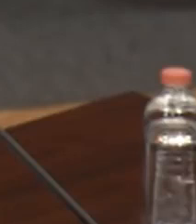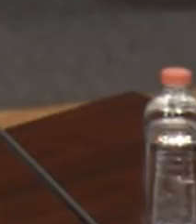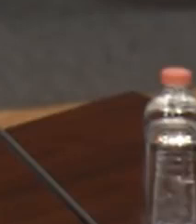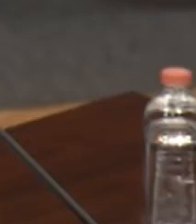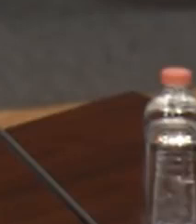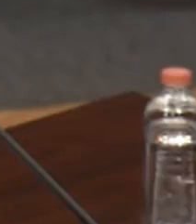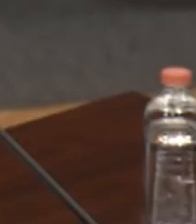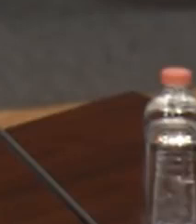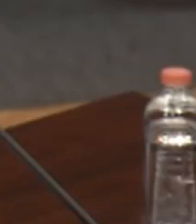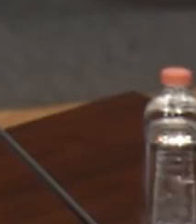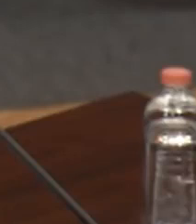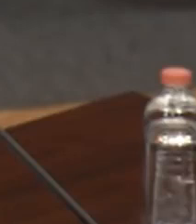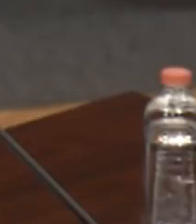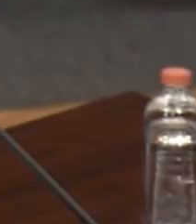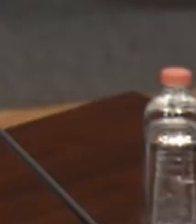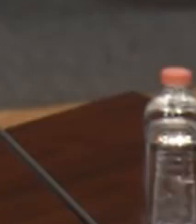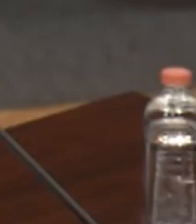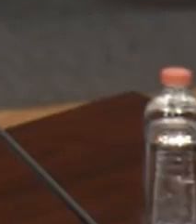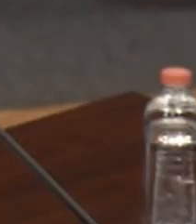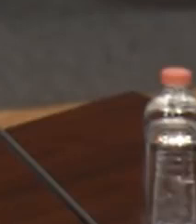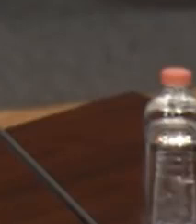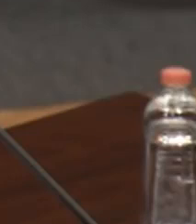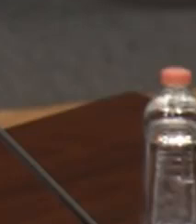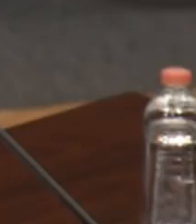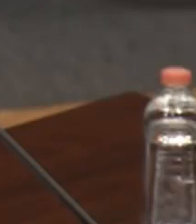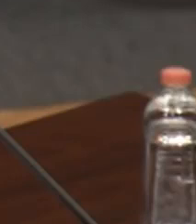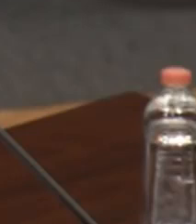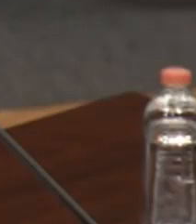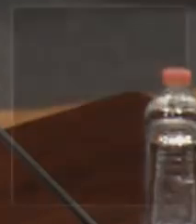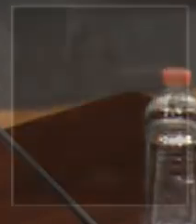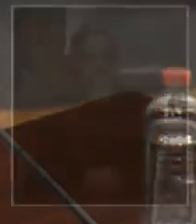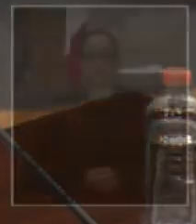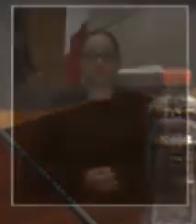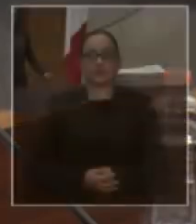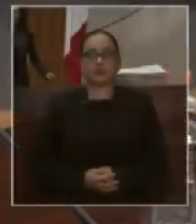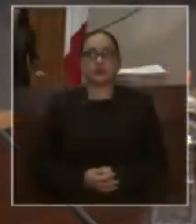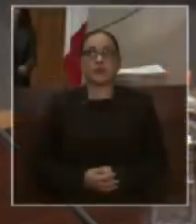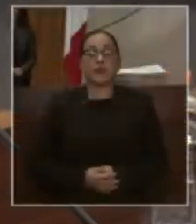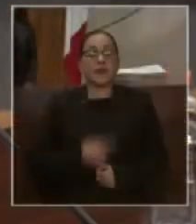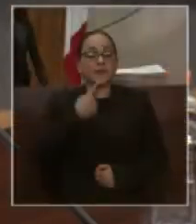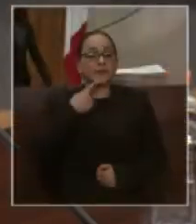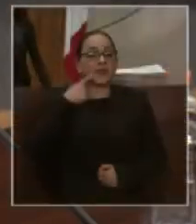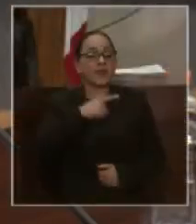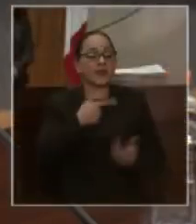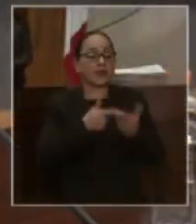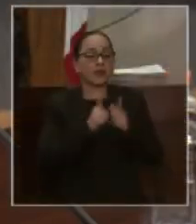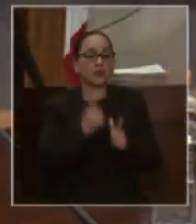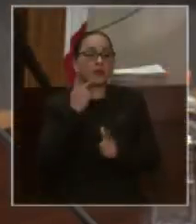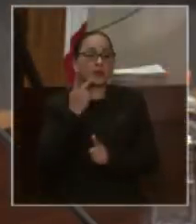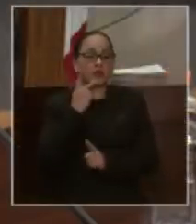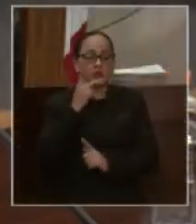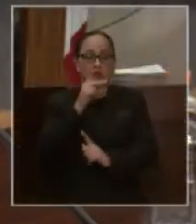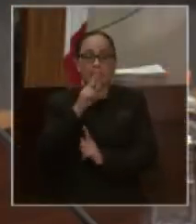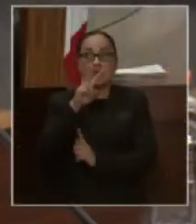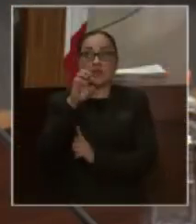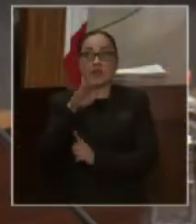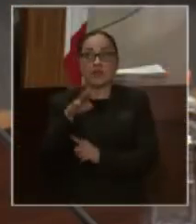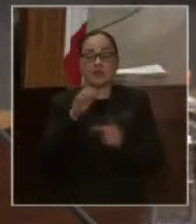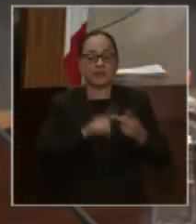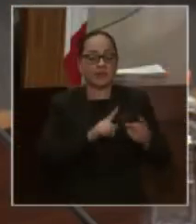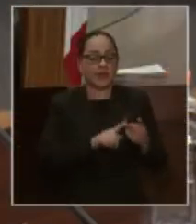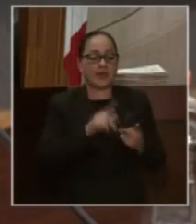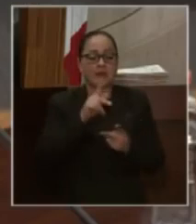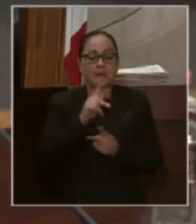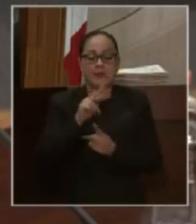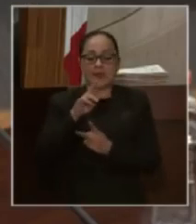recursos los interponen respectivamente el Partido Verde Ecologista de México, Josué Emanuel Balboa Álvarez, el Partido de la